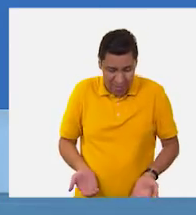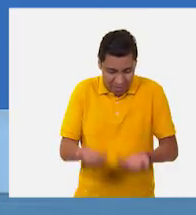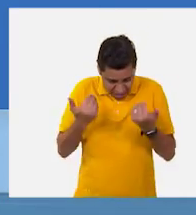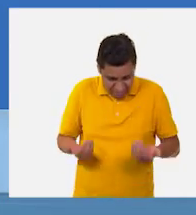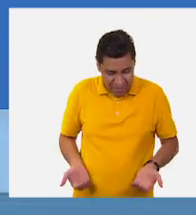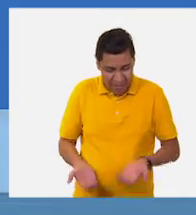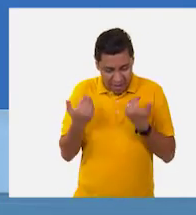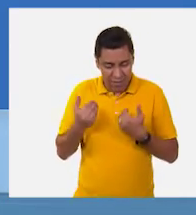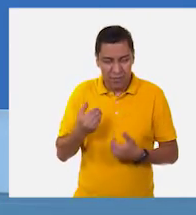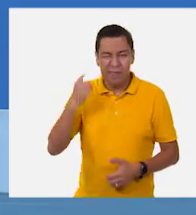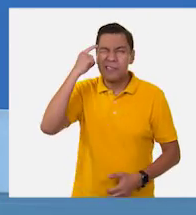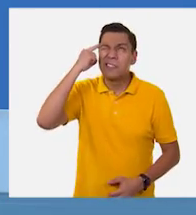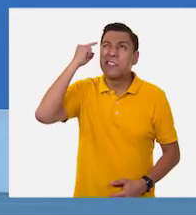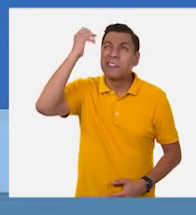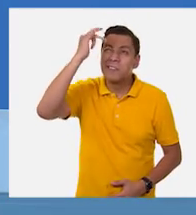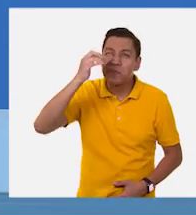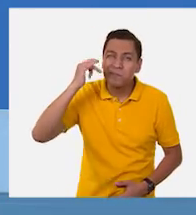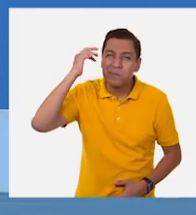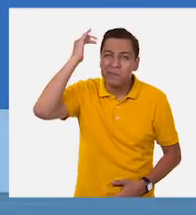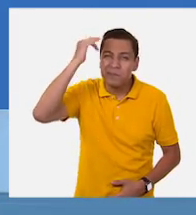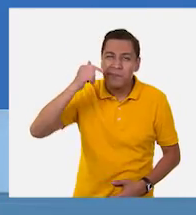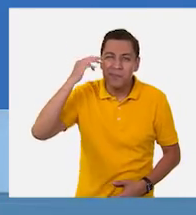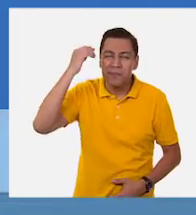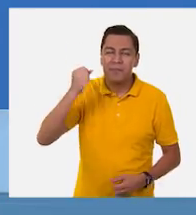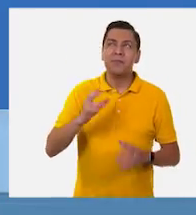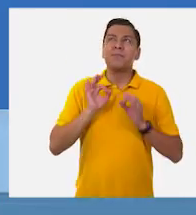Enfocation. Respiration.